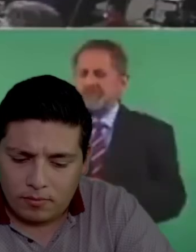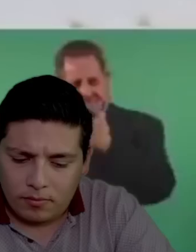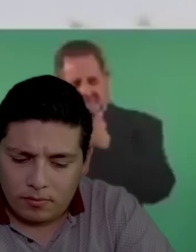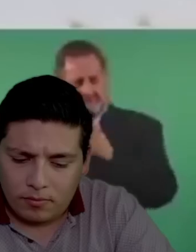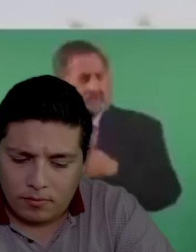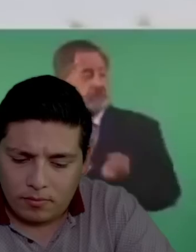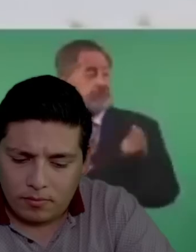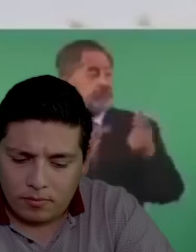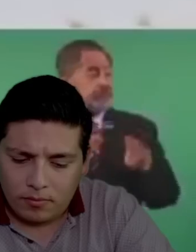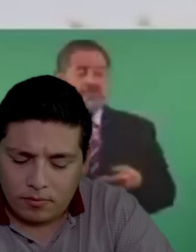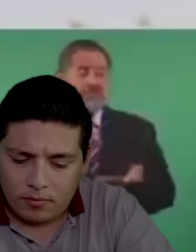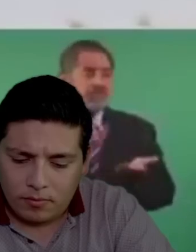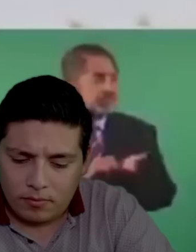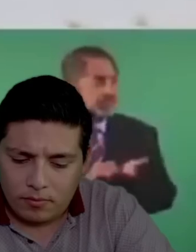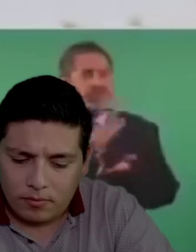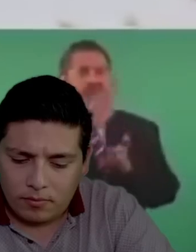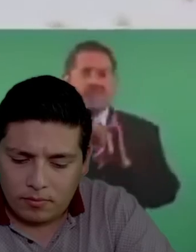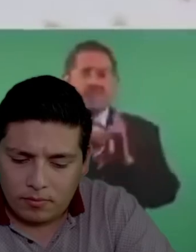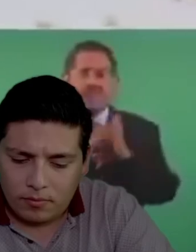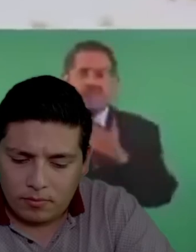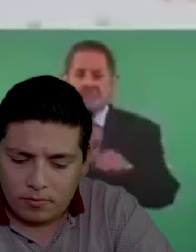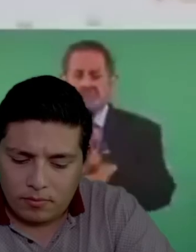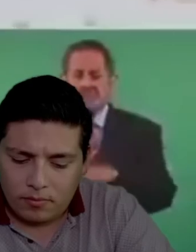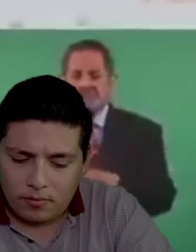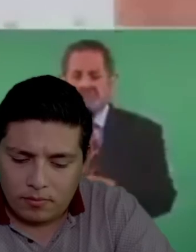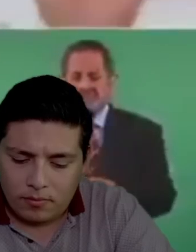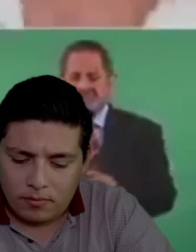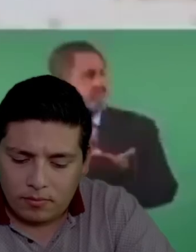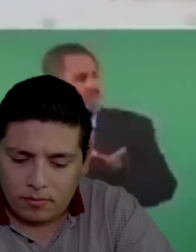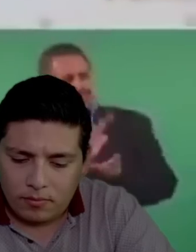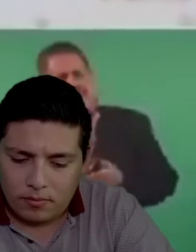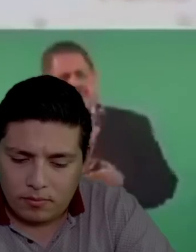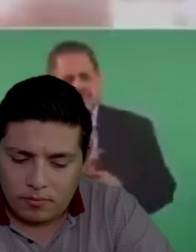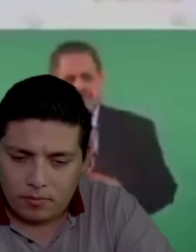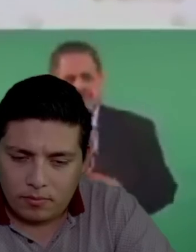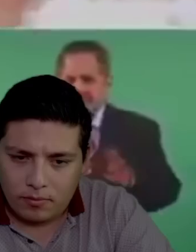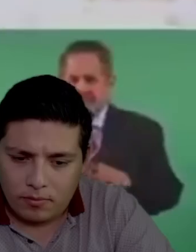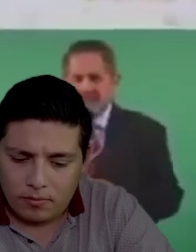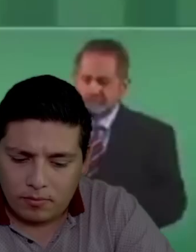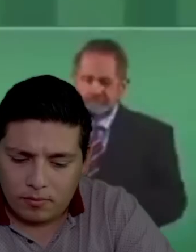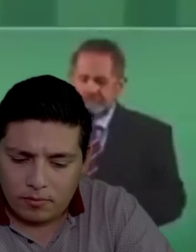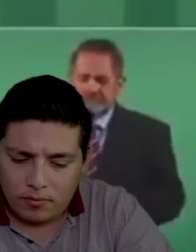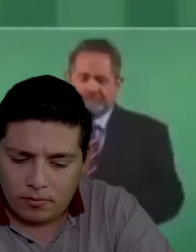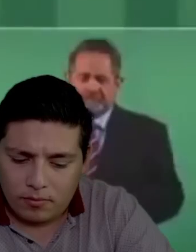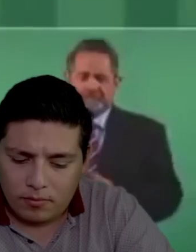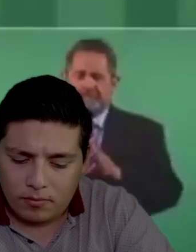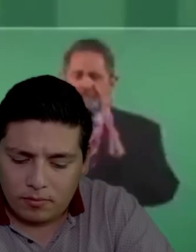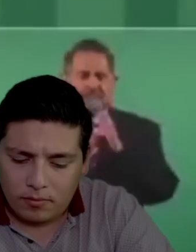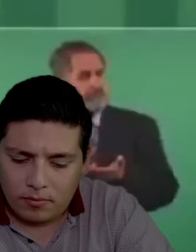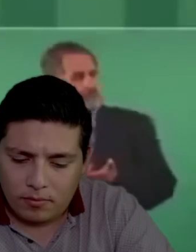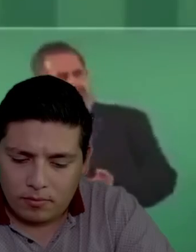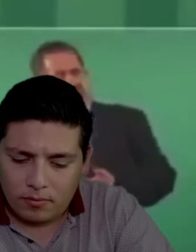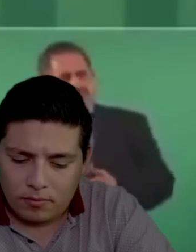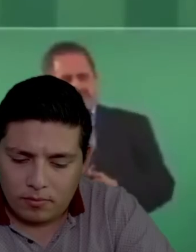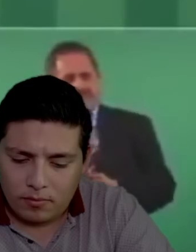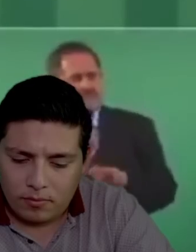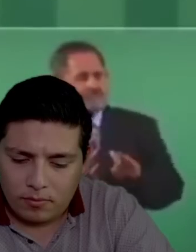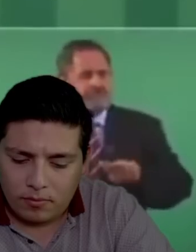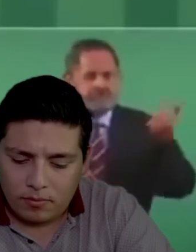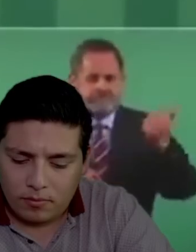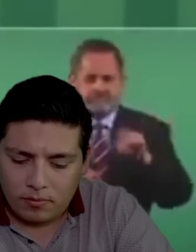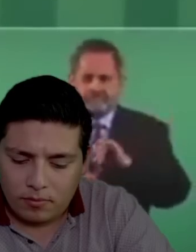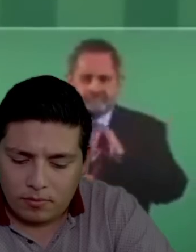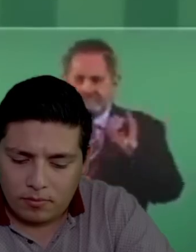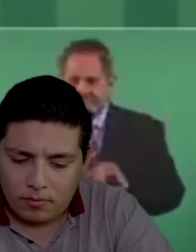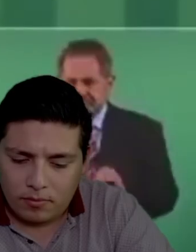33. Nosotros nunca vamos a aplicar el 33, es un compromiso. No lo hemos aplicado y no